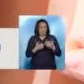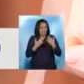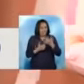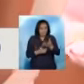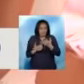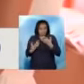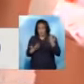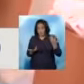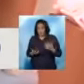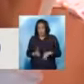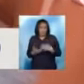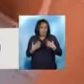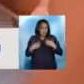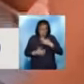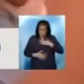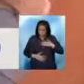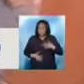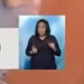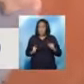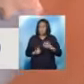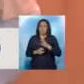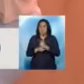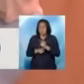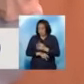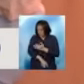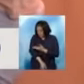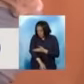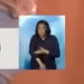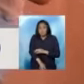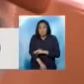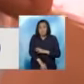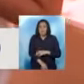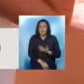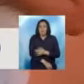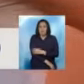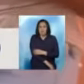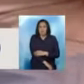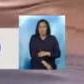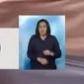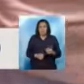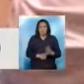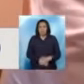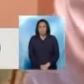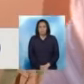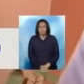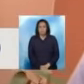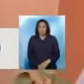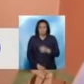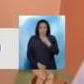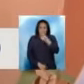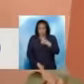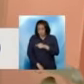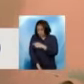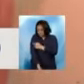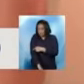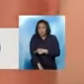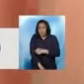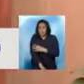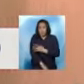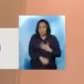mejor, ya sus heriditas están más cuidadas, acá más cicatrizando. Sus heridas están cicatrizando.